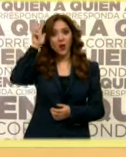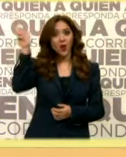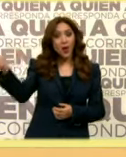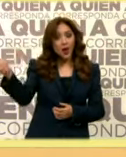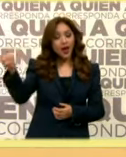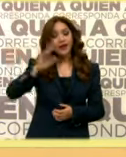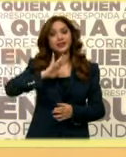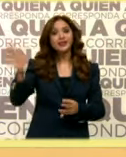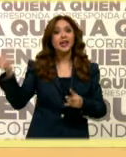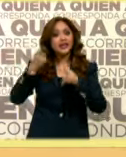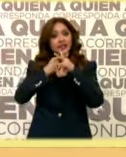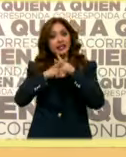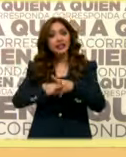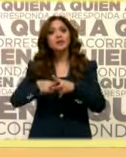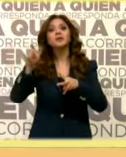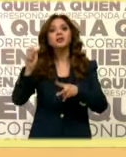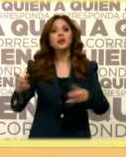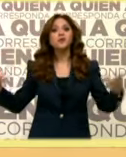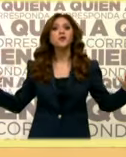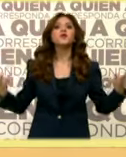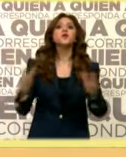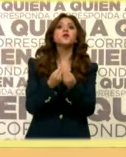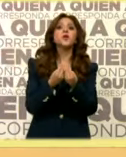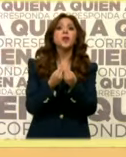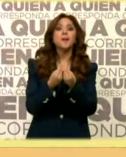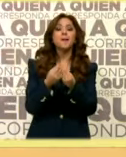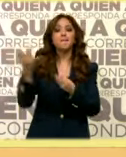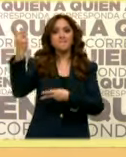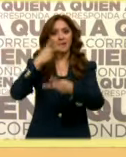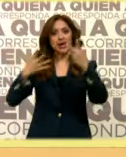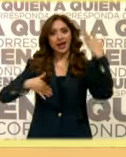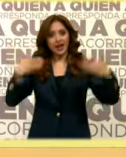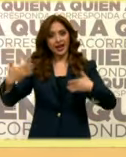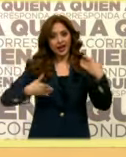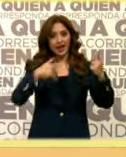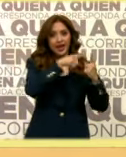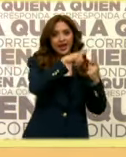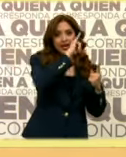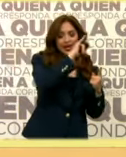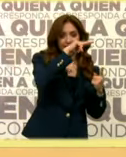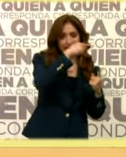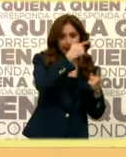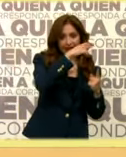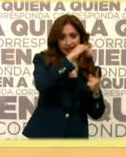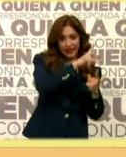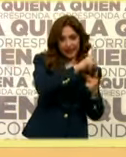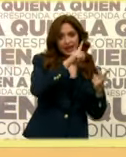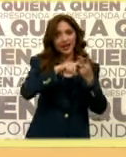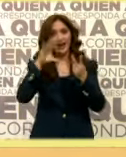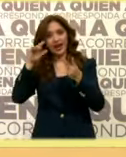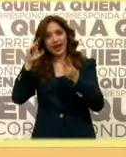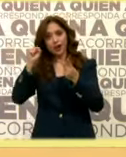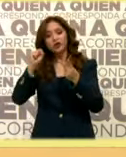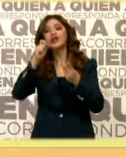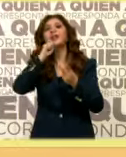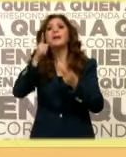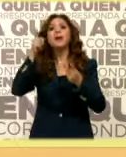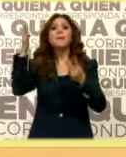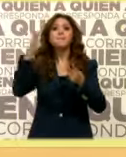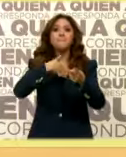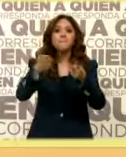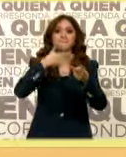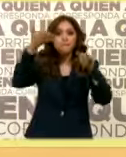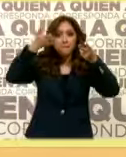de maravilla. Comparte la familia de Venga la Alegría, Ingrid Coronado y Carlos Quirarte. Wow. Y de Masterchef, mi tocaya, Annette Michel. Muchachos,